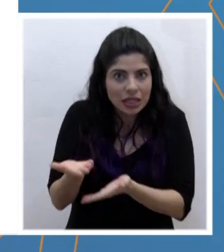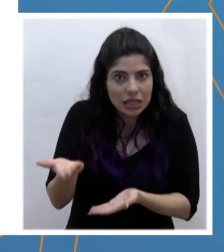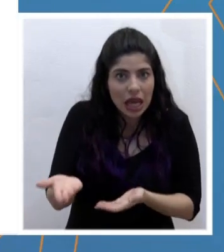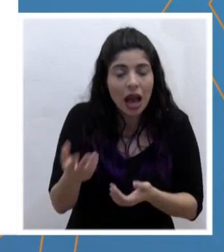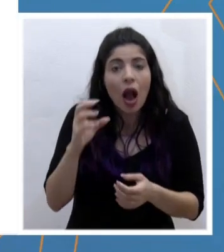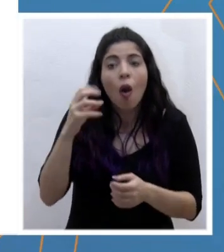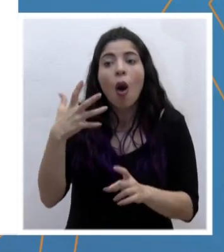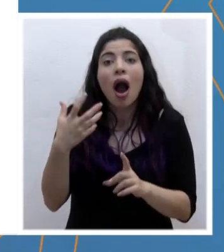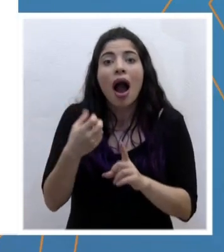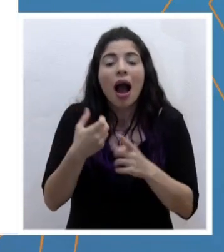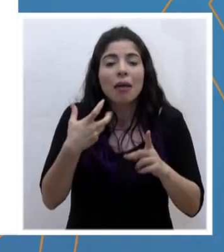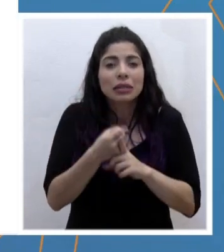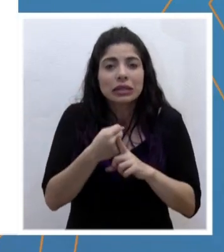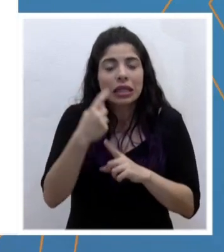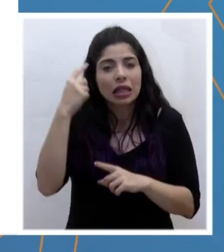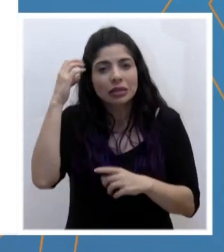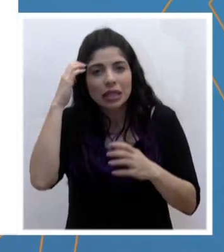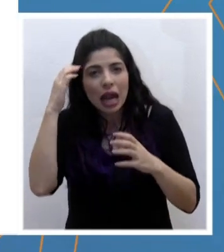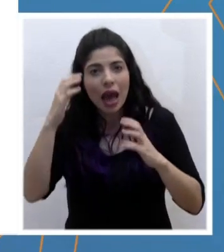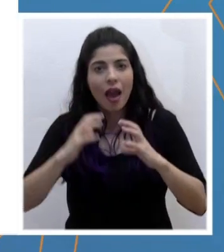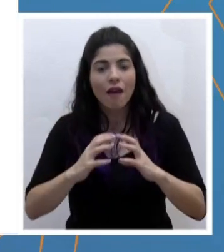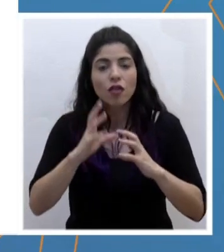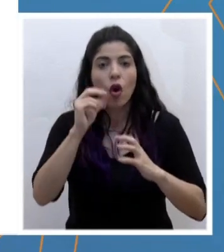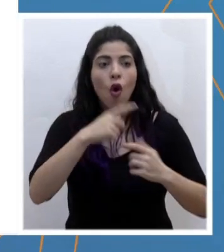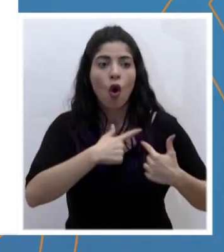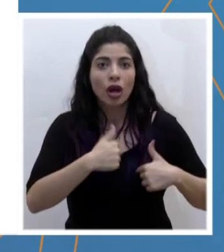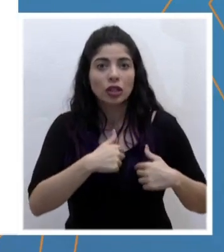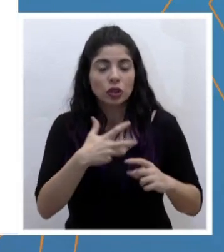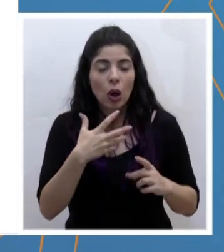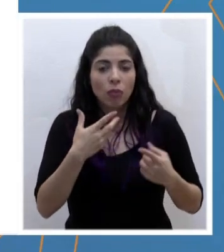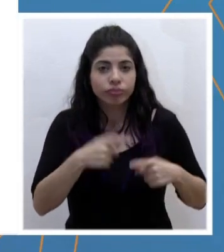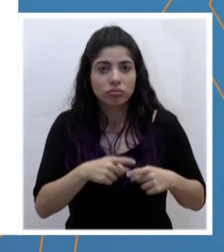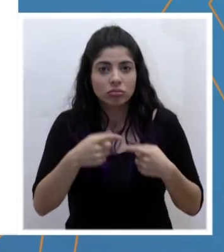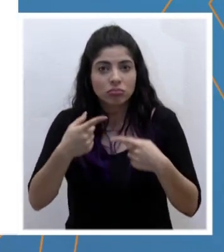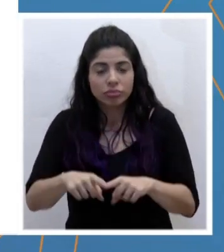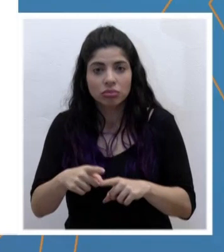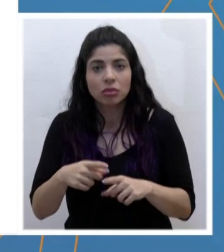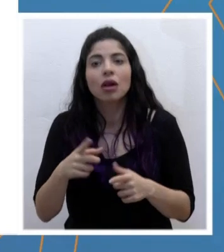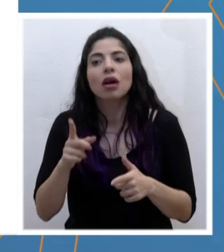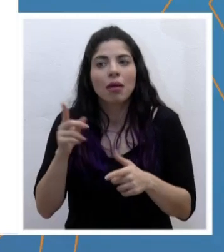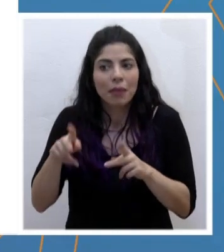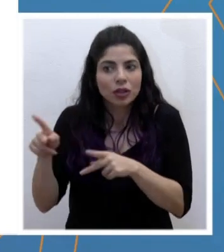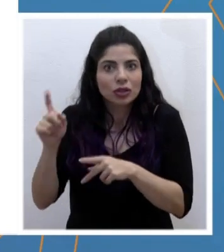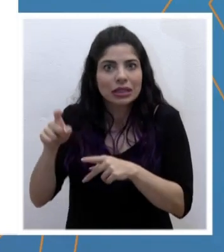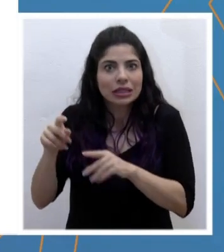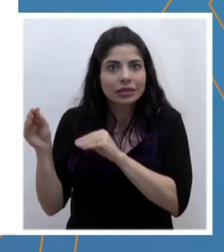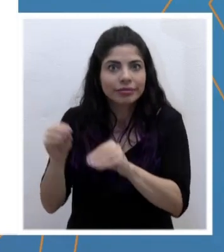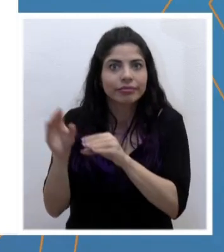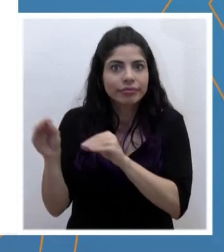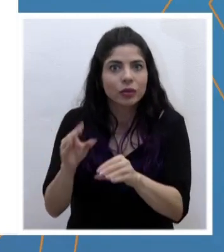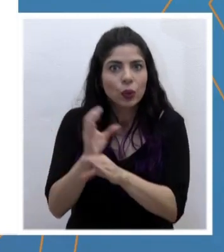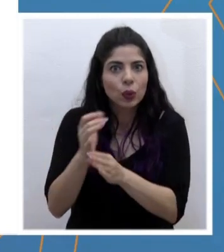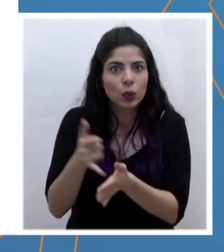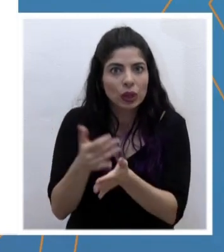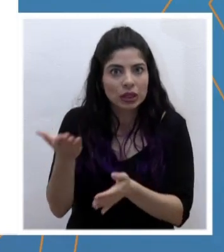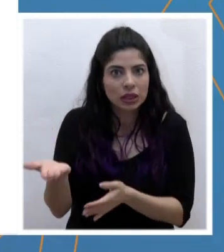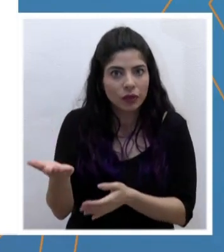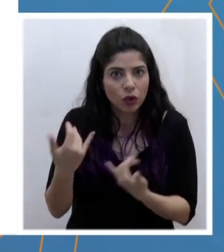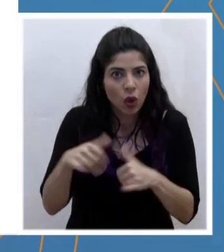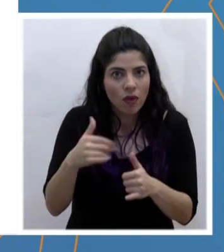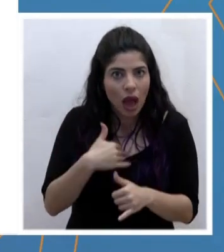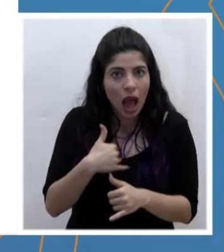con accidentes vasculares cerebrales, y son pacientes que ocupan un internamiento en una unidad de cuidados intensivos. Además, contamos